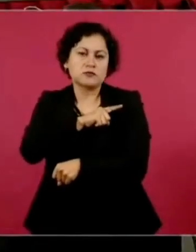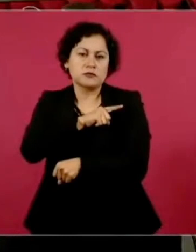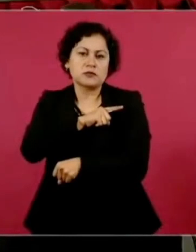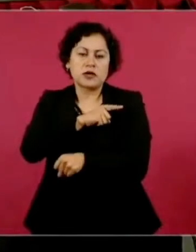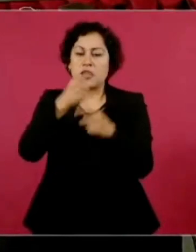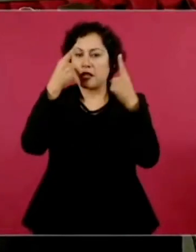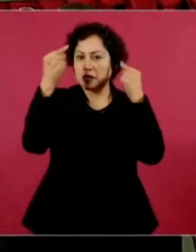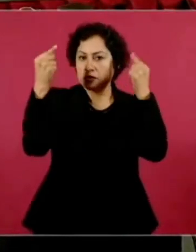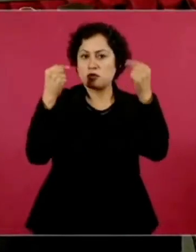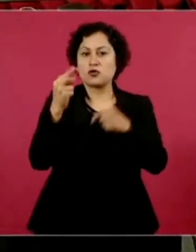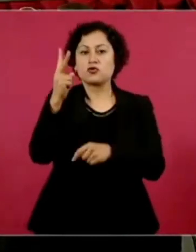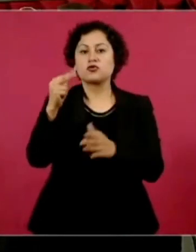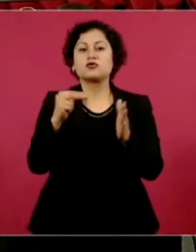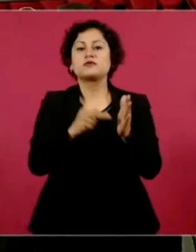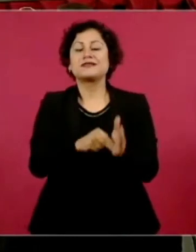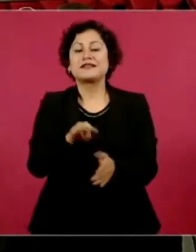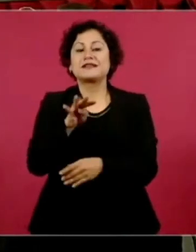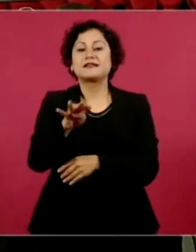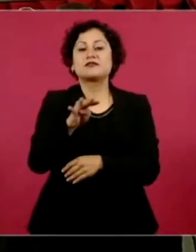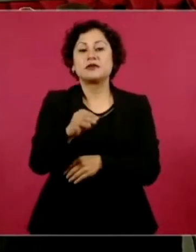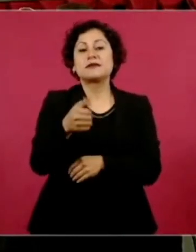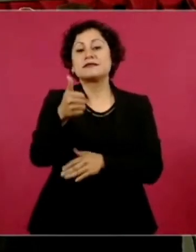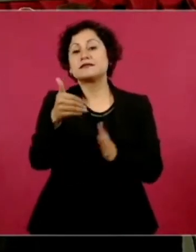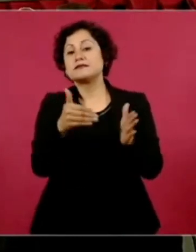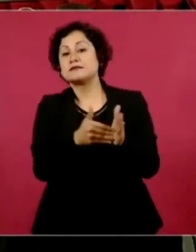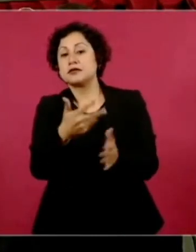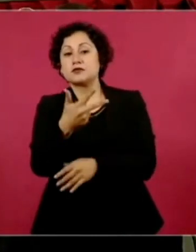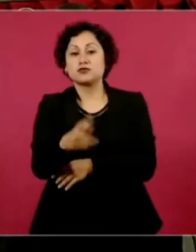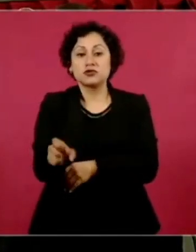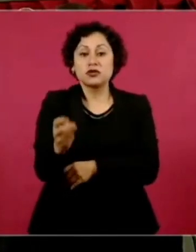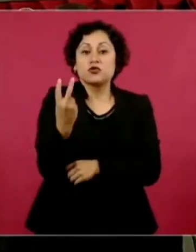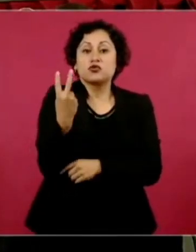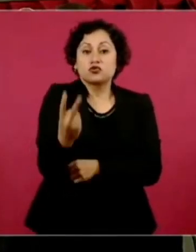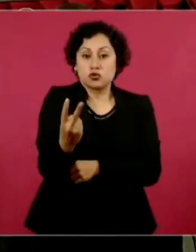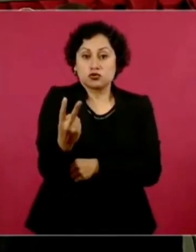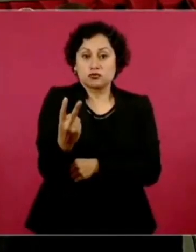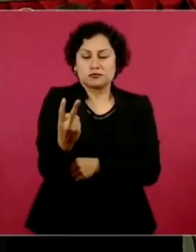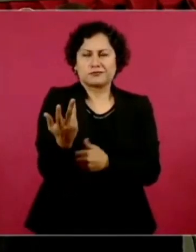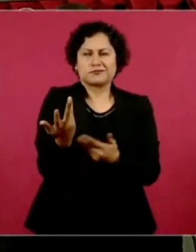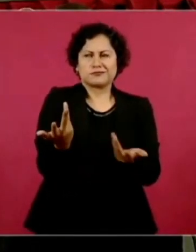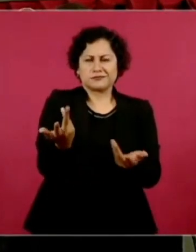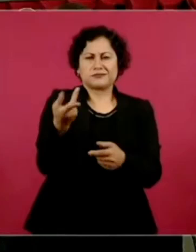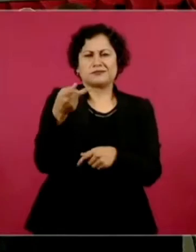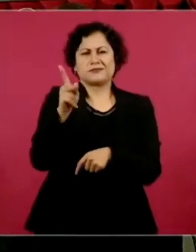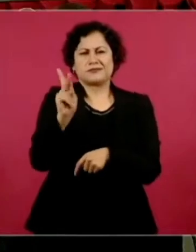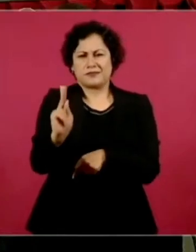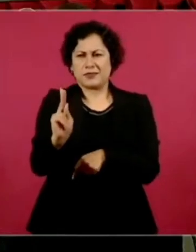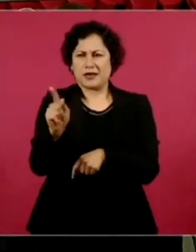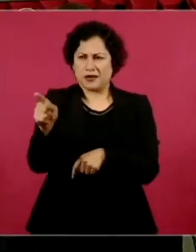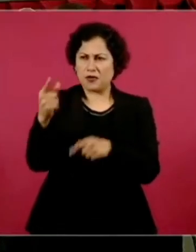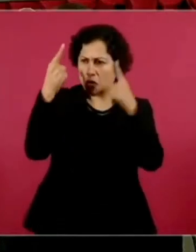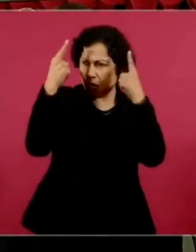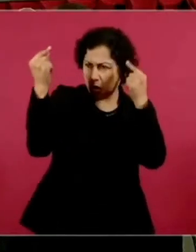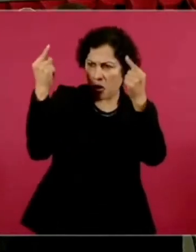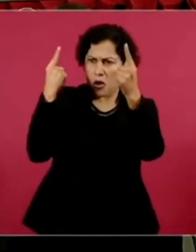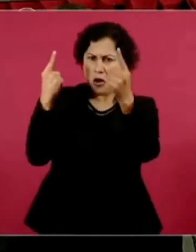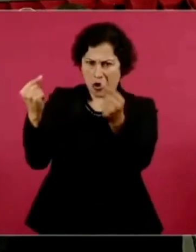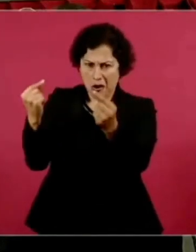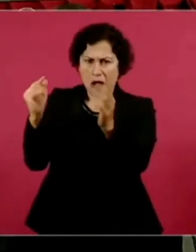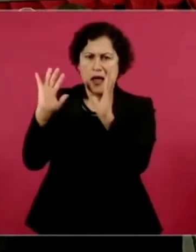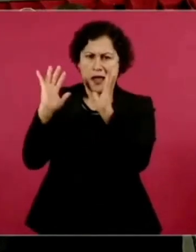2019 6,802, pero además no había una congruencia entre los que egresaban y los que